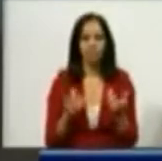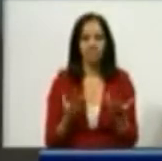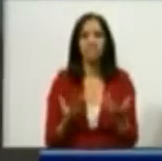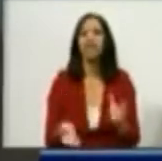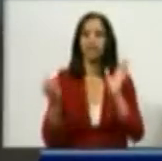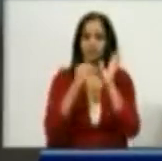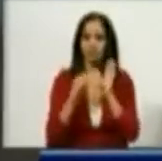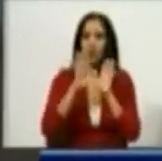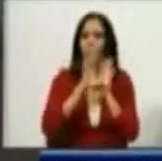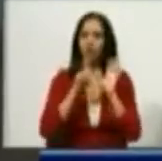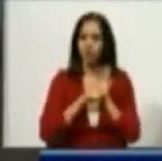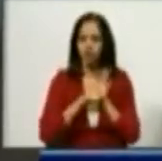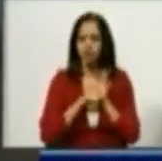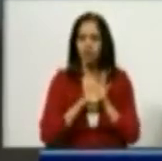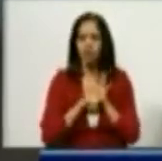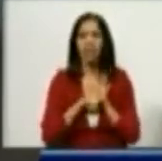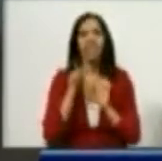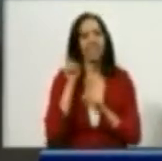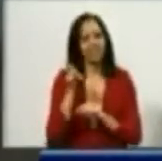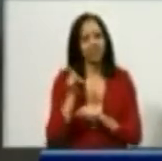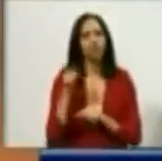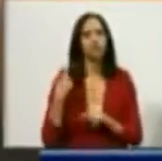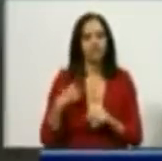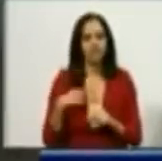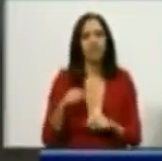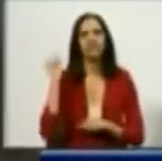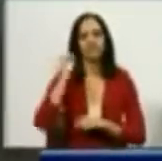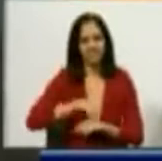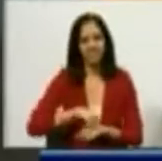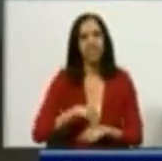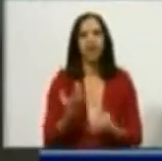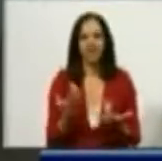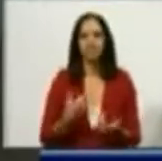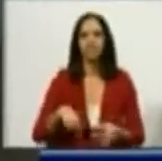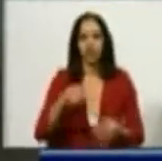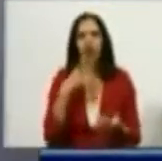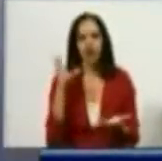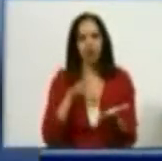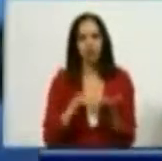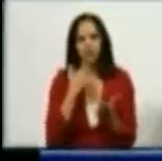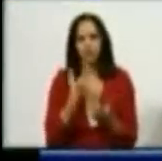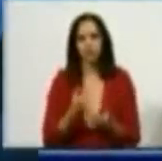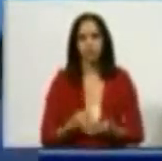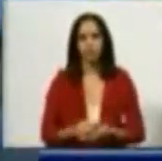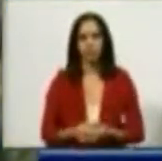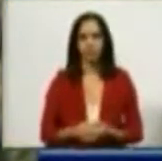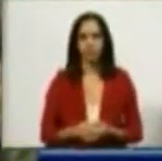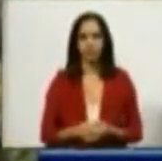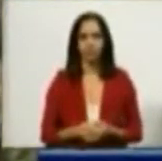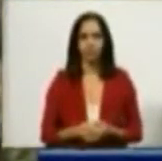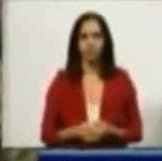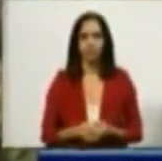hilo constitucional ellos tendrían cabida Sí así lo afirmamos y así lo decimos